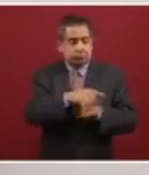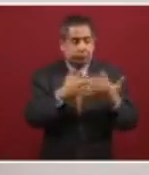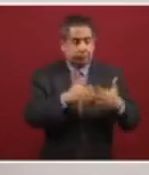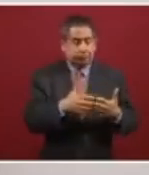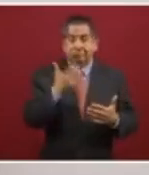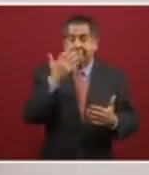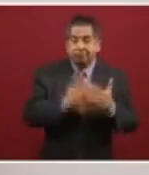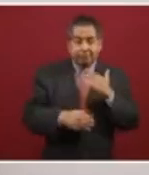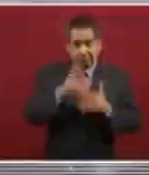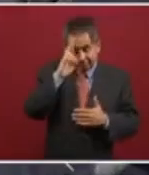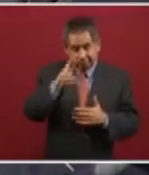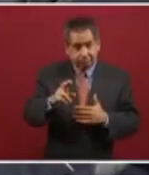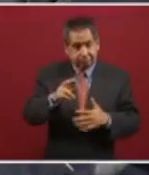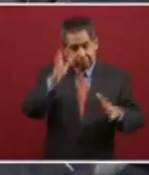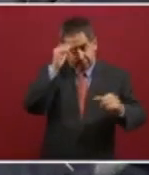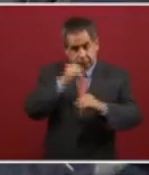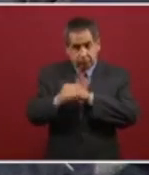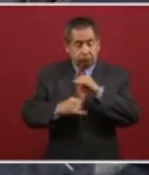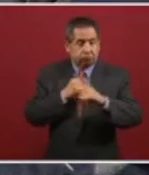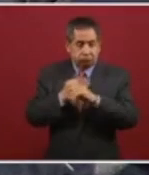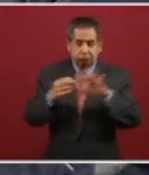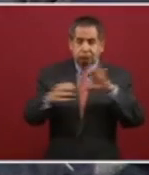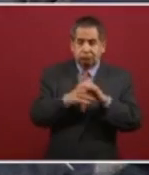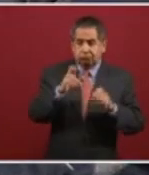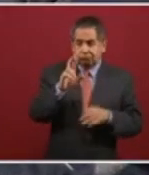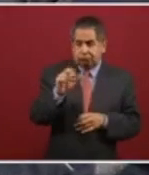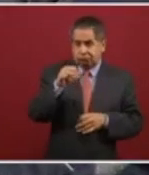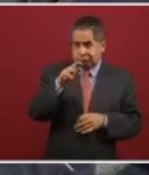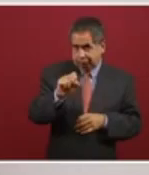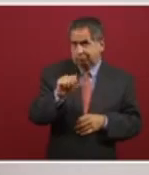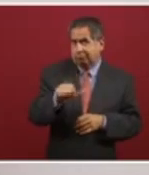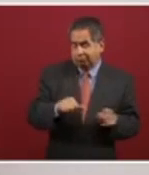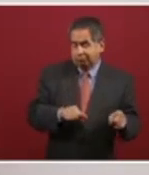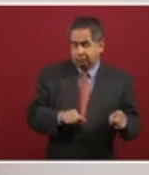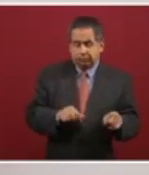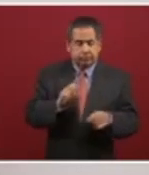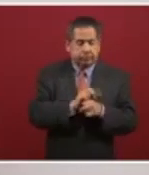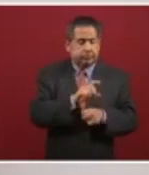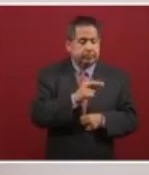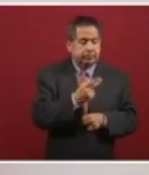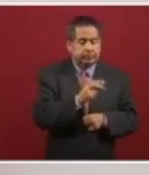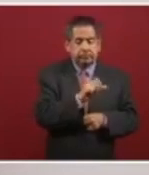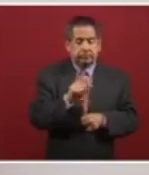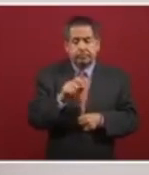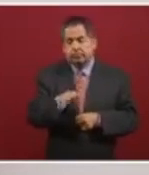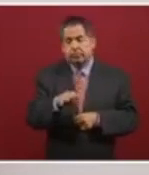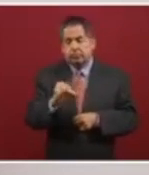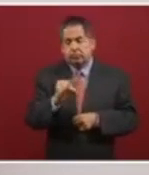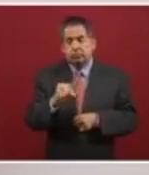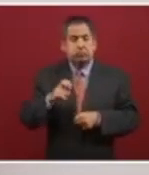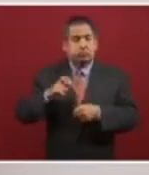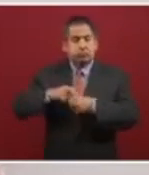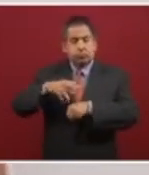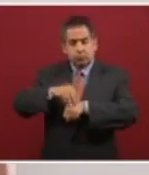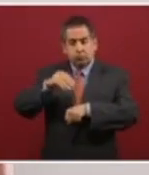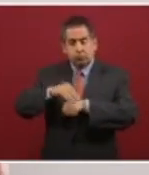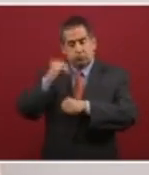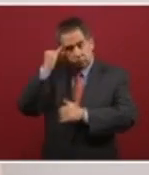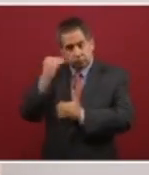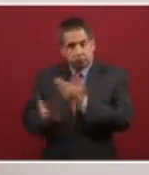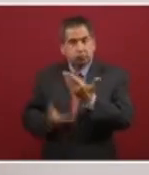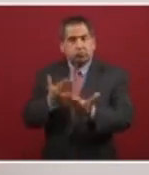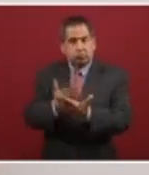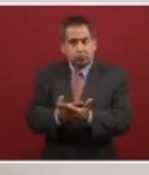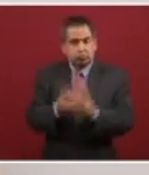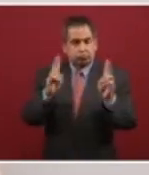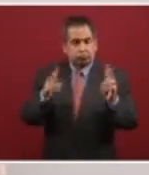los tratados de Ramsar. Y del 25 al 29 de junio en Suiza se planteará el tema